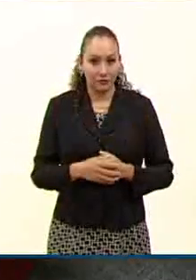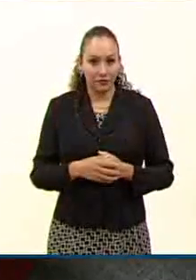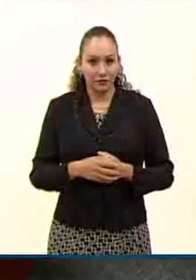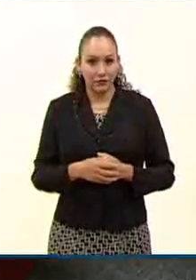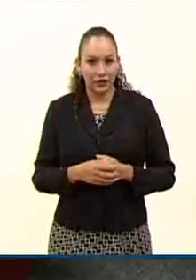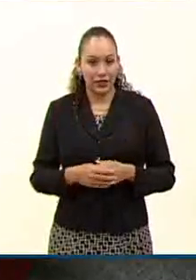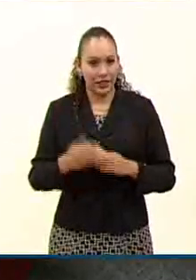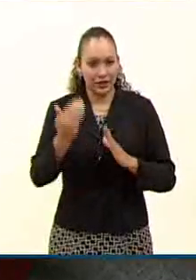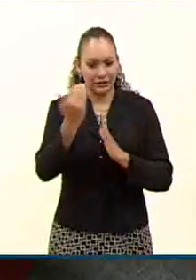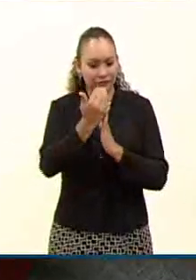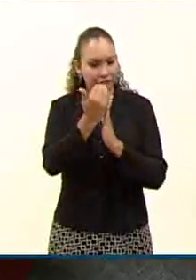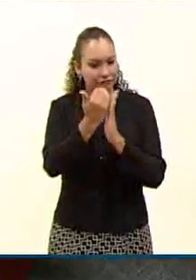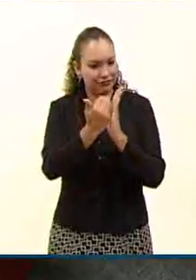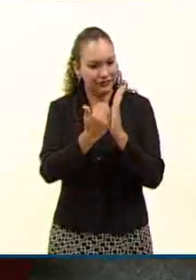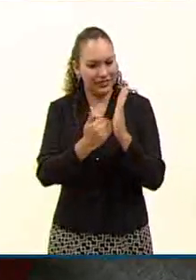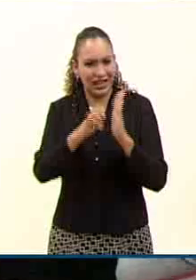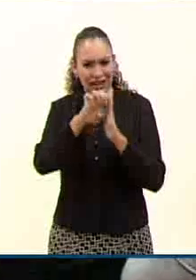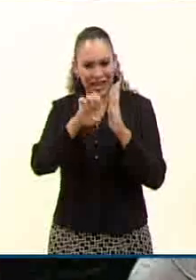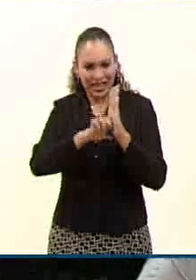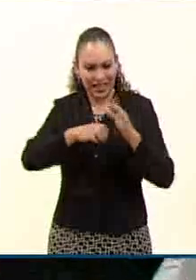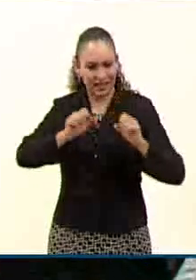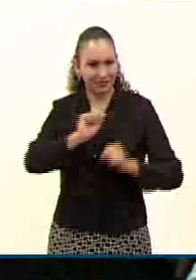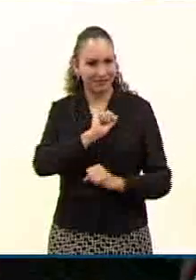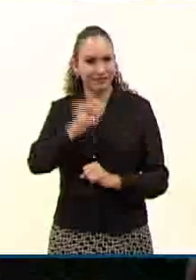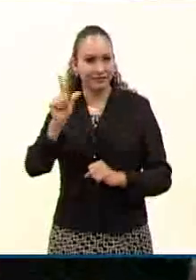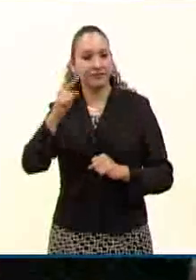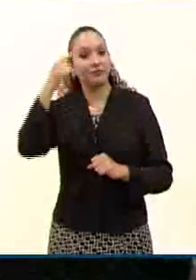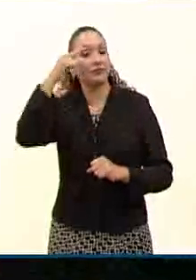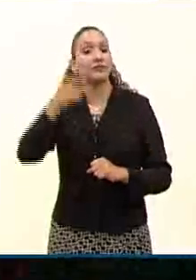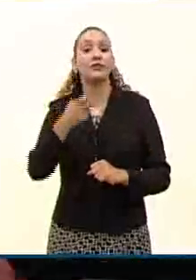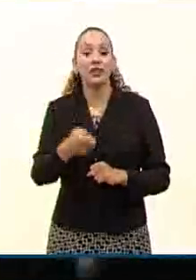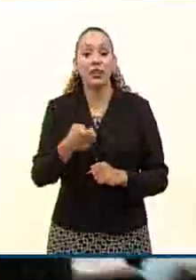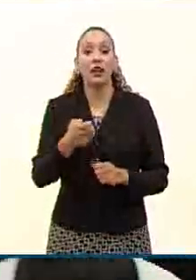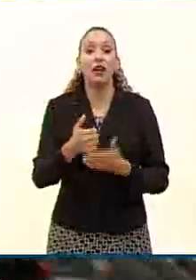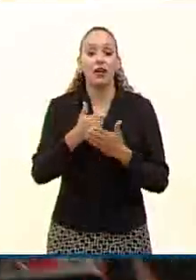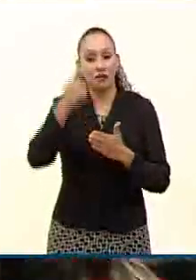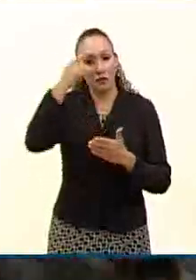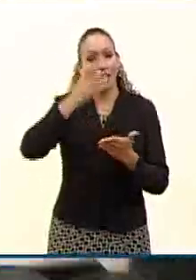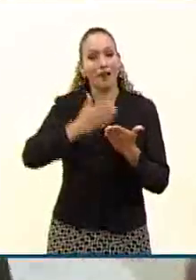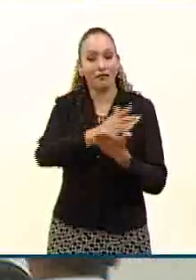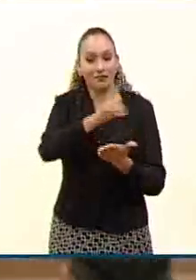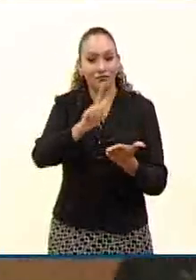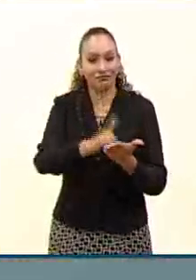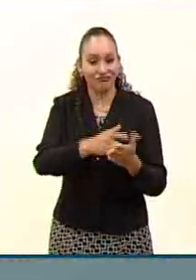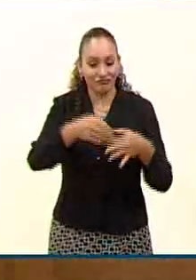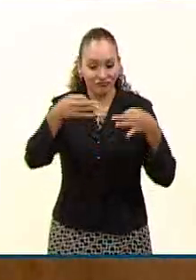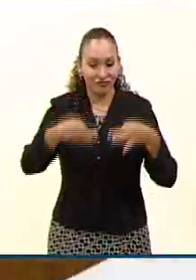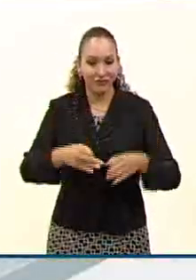altos estándares de ética y profesionalismo para servir a la justicia. Veamos.